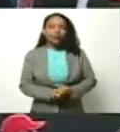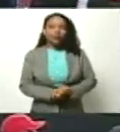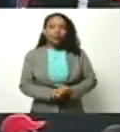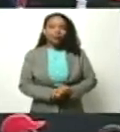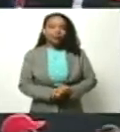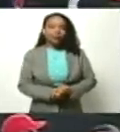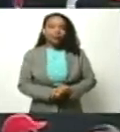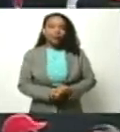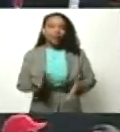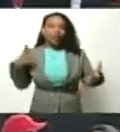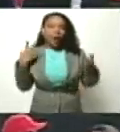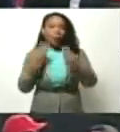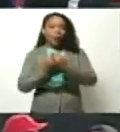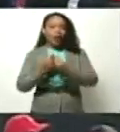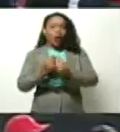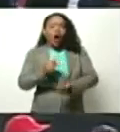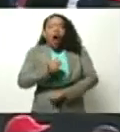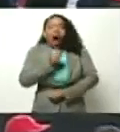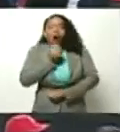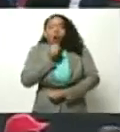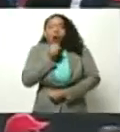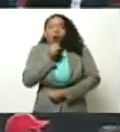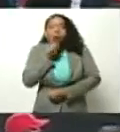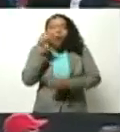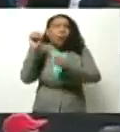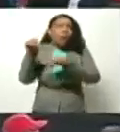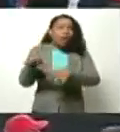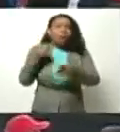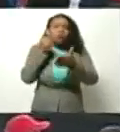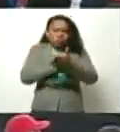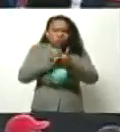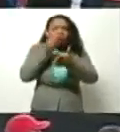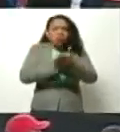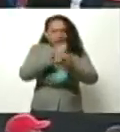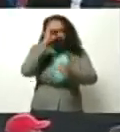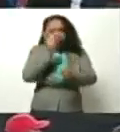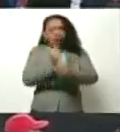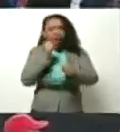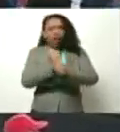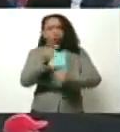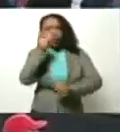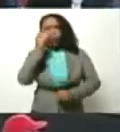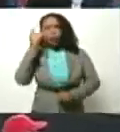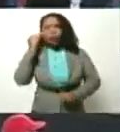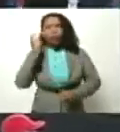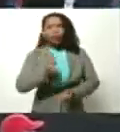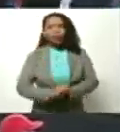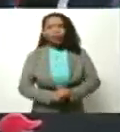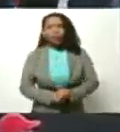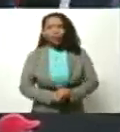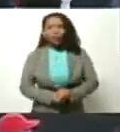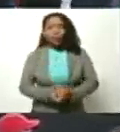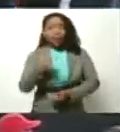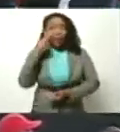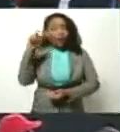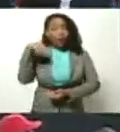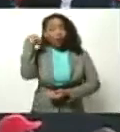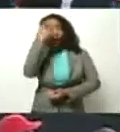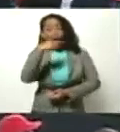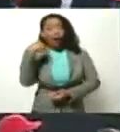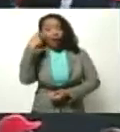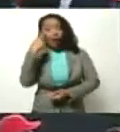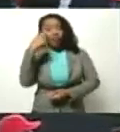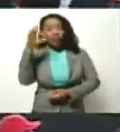del compañero de la tercera edad que no se rinde el luchador del trabajador la trabajadora vemos los rostros